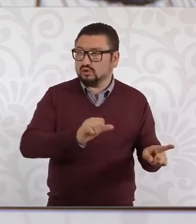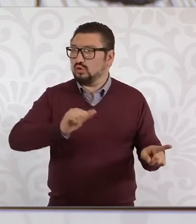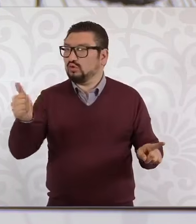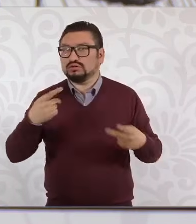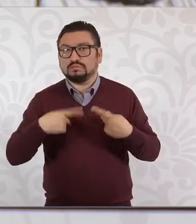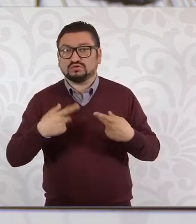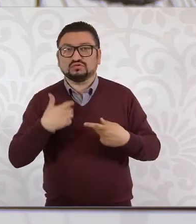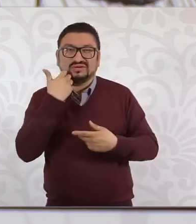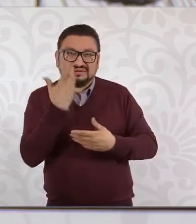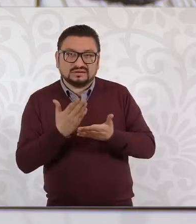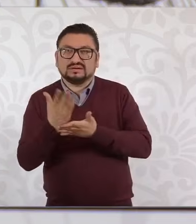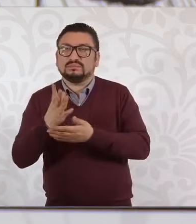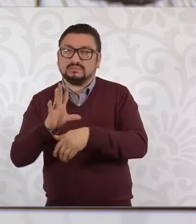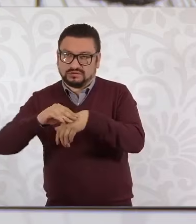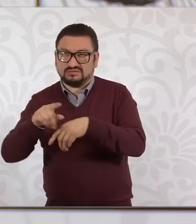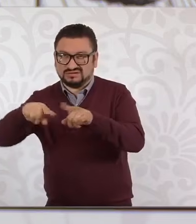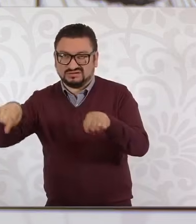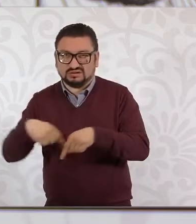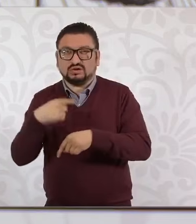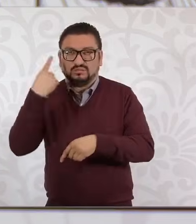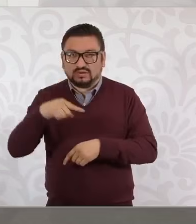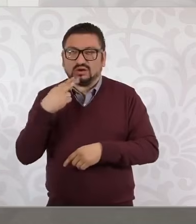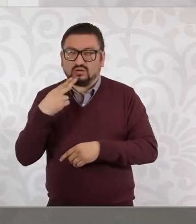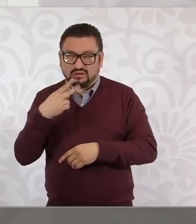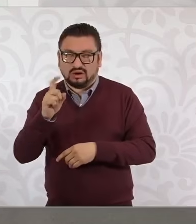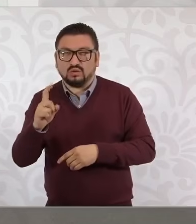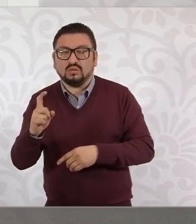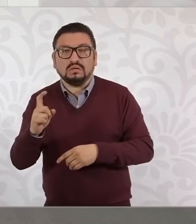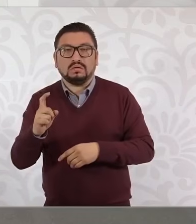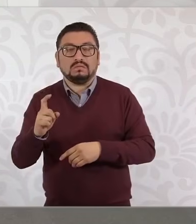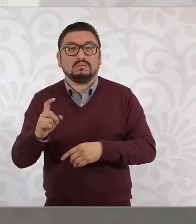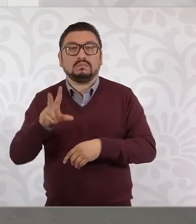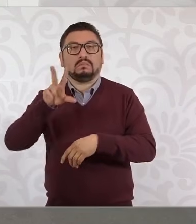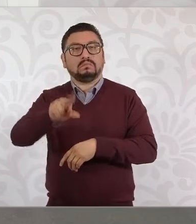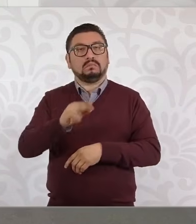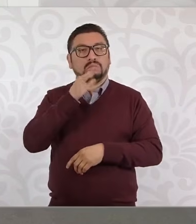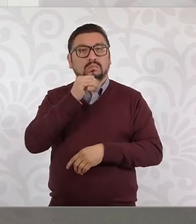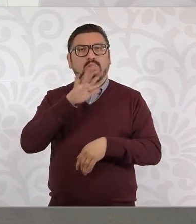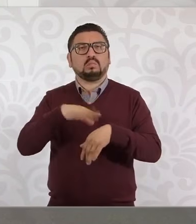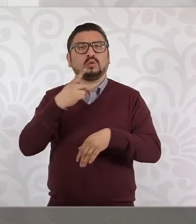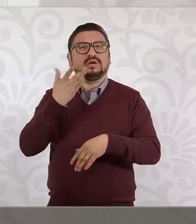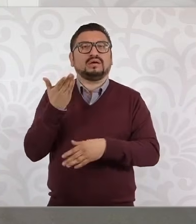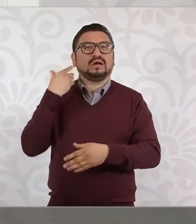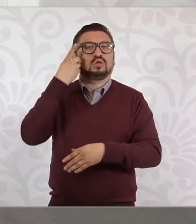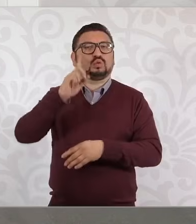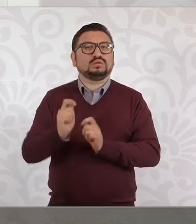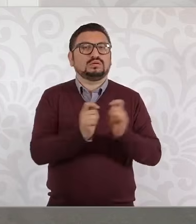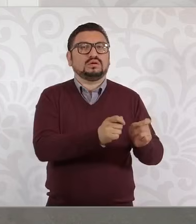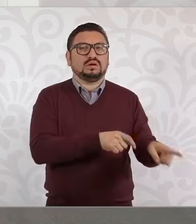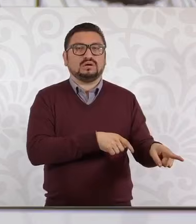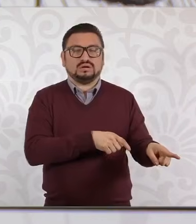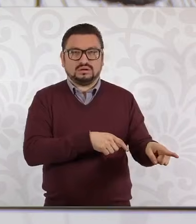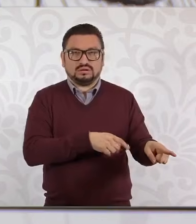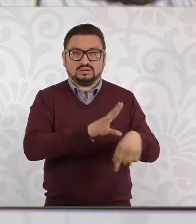persona que quisiera obtener una concesión ahí, que realmente va a utilizar el agua, ya no podía, porque ya había sido